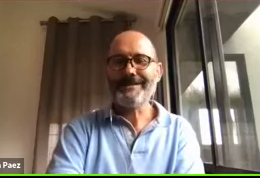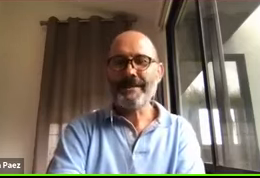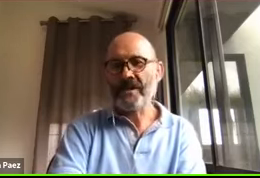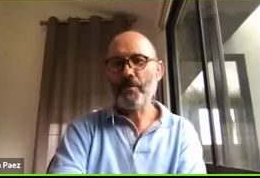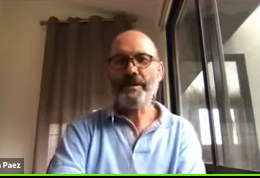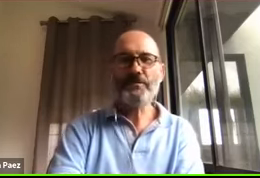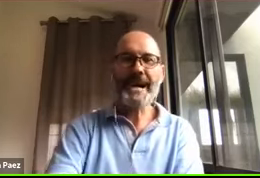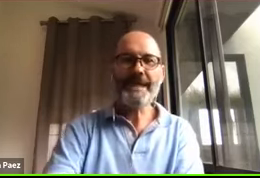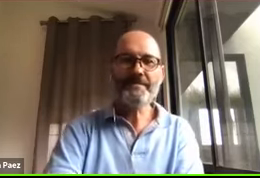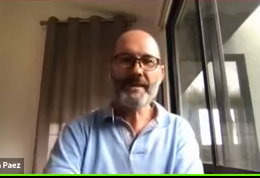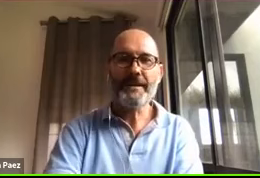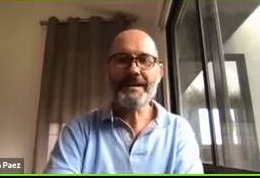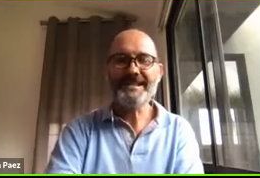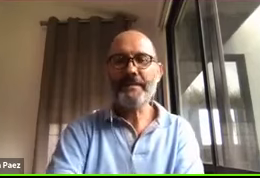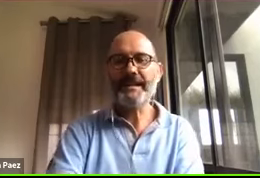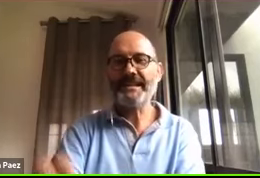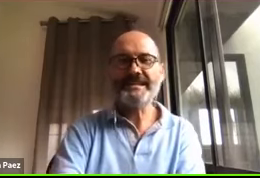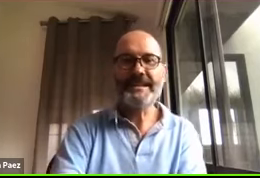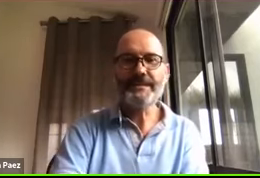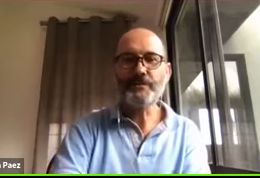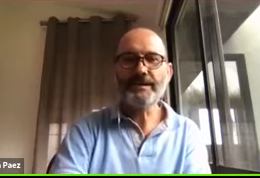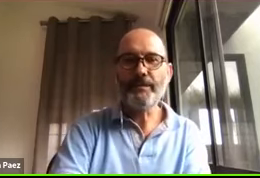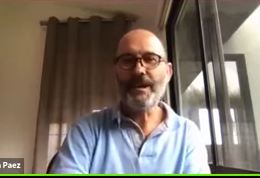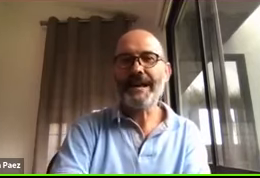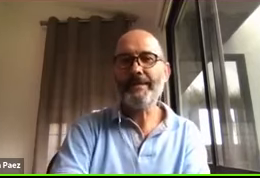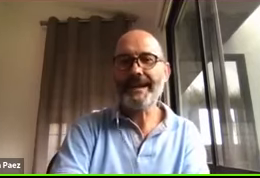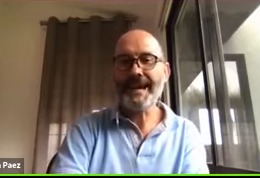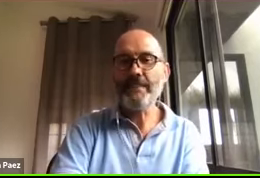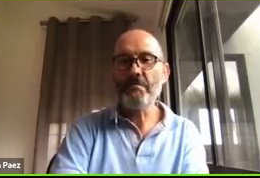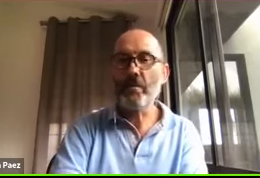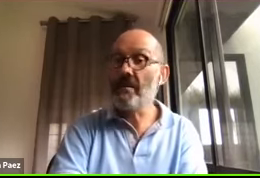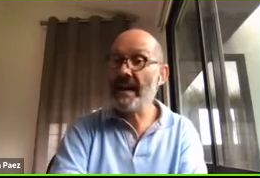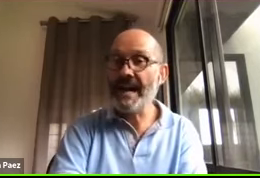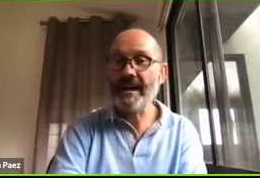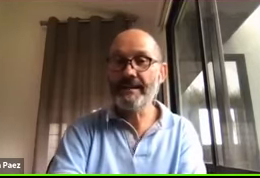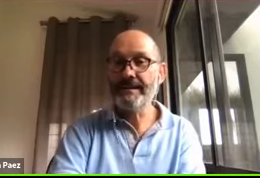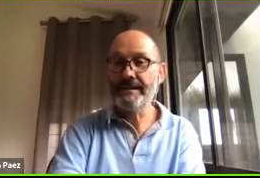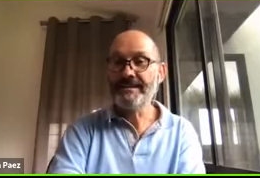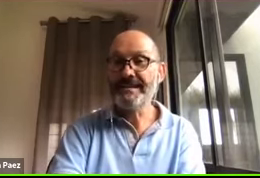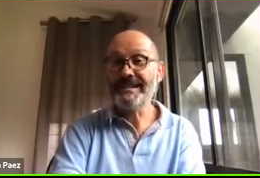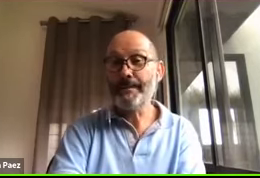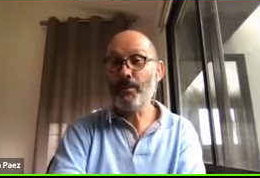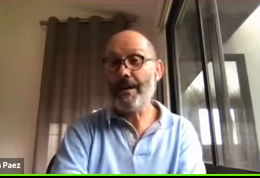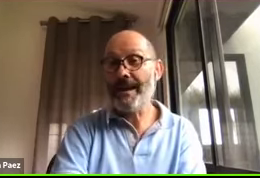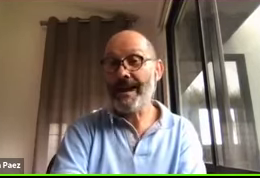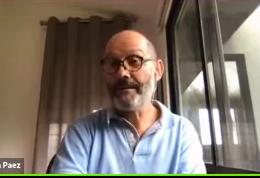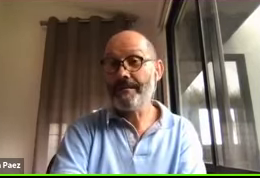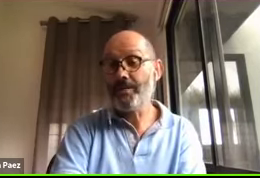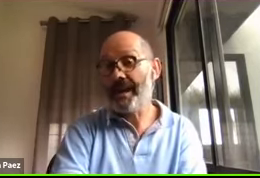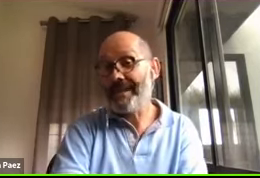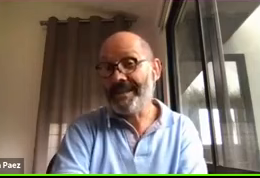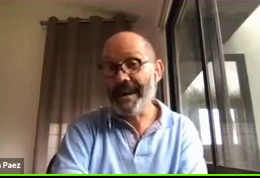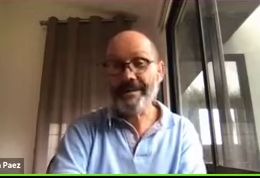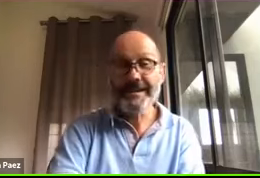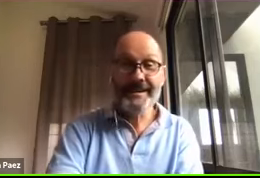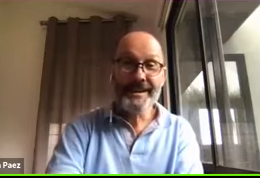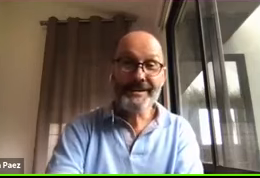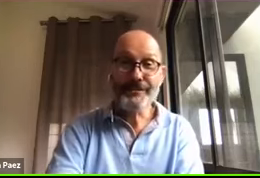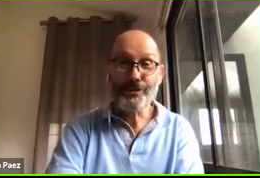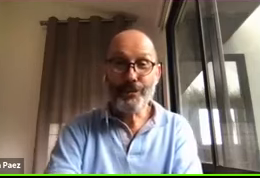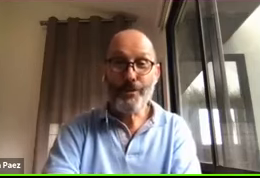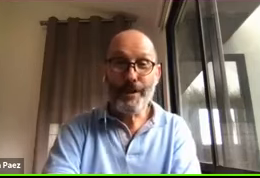quiero mencionar básicamente dice si usted puede caminar puede bailar si usted puede hablar puede cantar